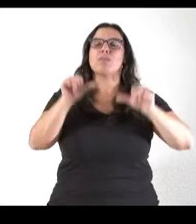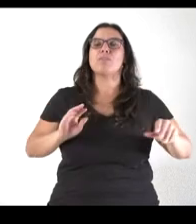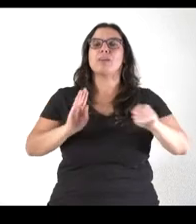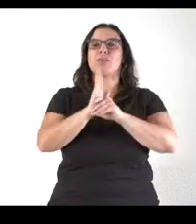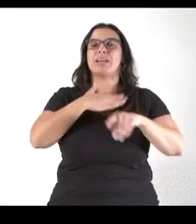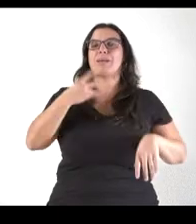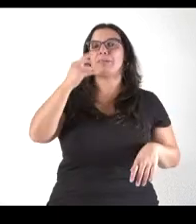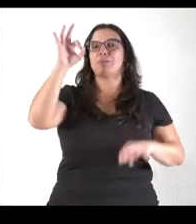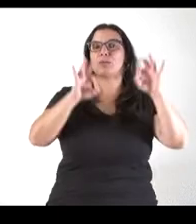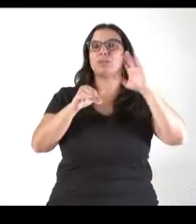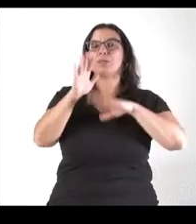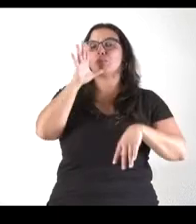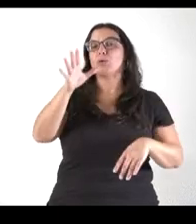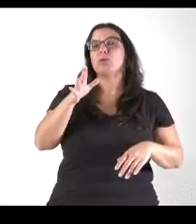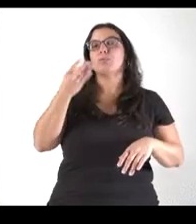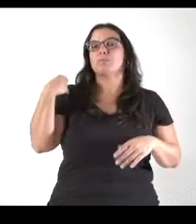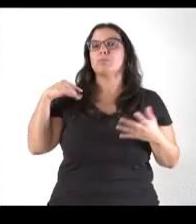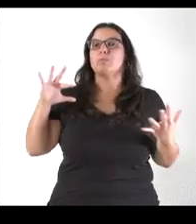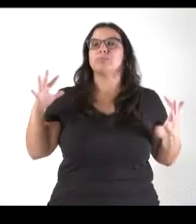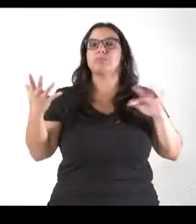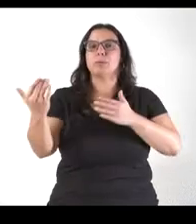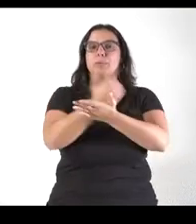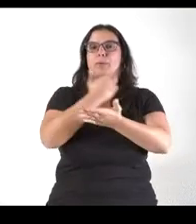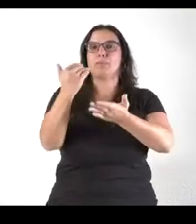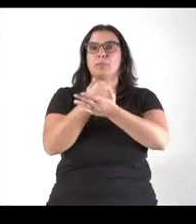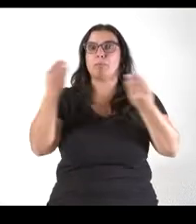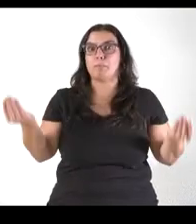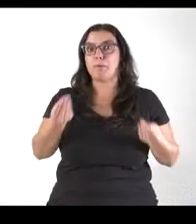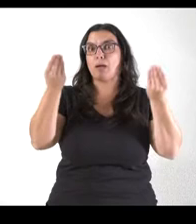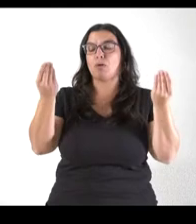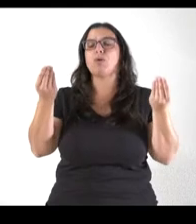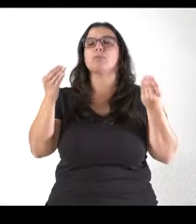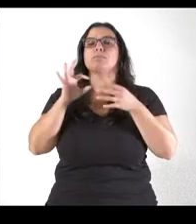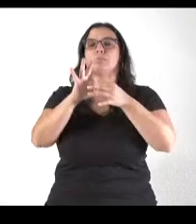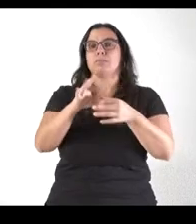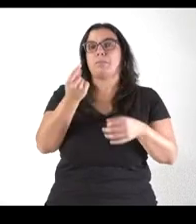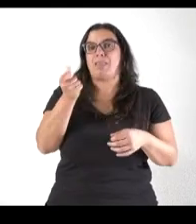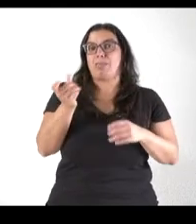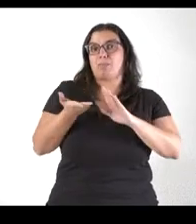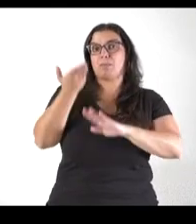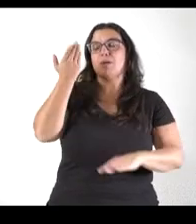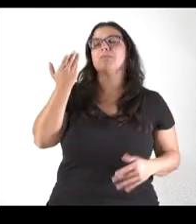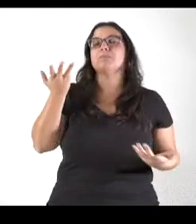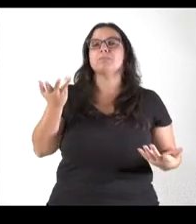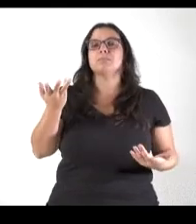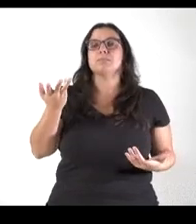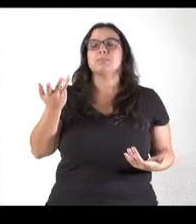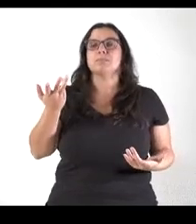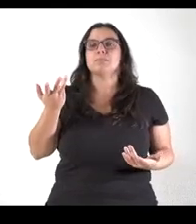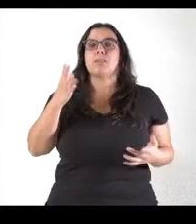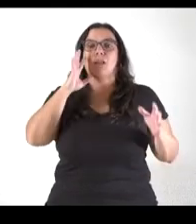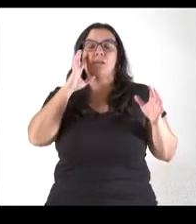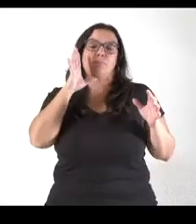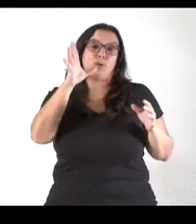consecuencia de la evolución favorable de la recaudación tributaria en este contexto vinculado a la inflación lo que más crece y es lo que